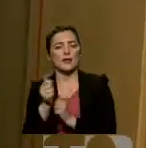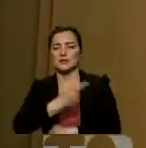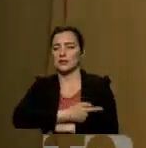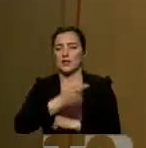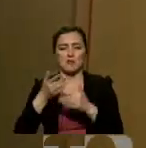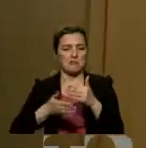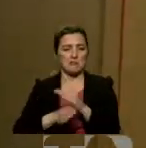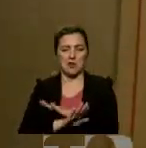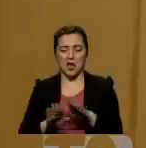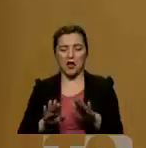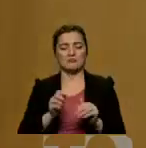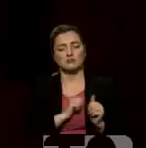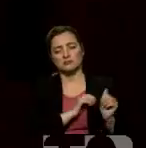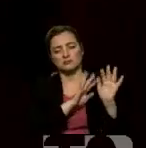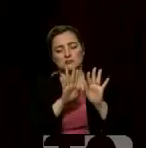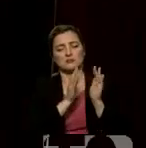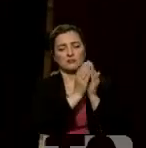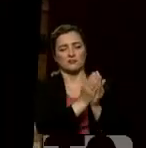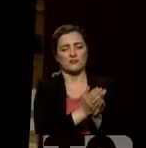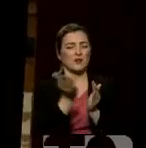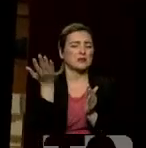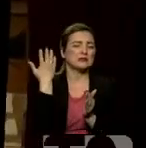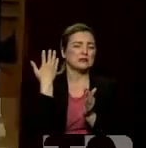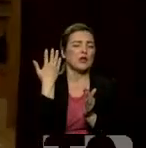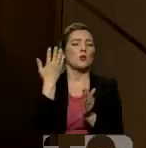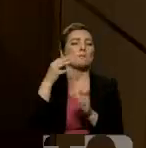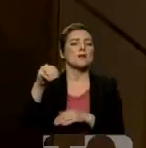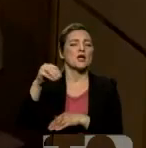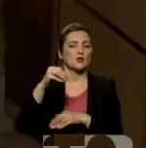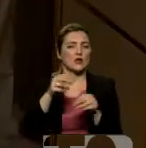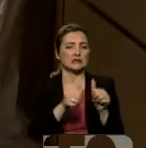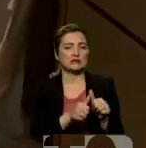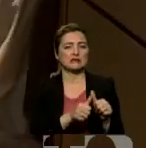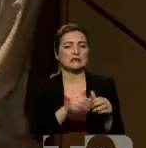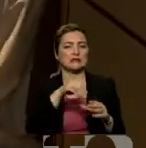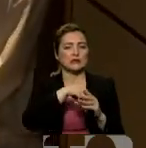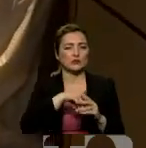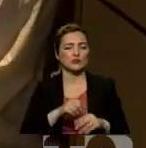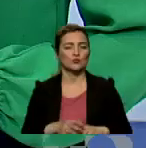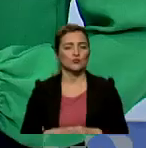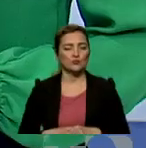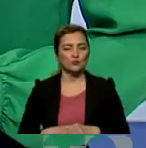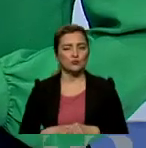navío quedó en cuarentena en el puerto de la ciudad desde el pasado miércoles.